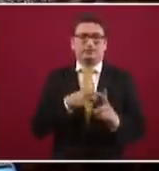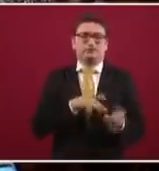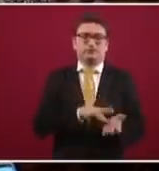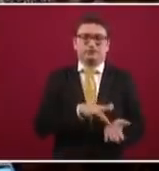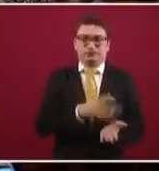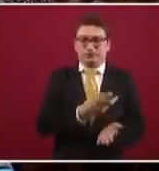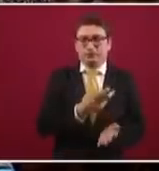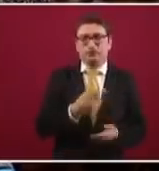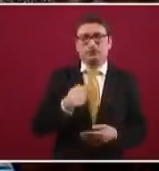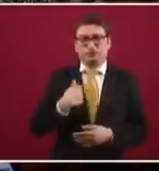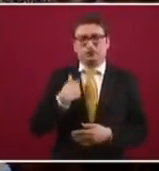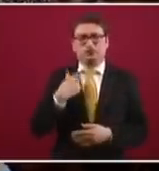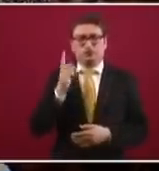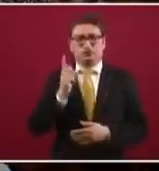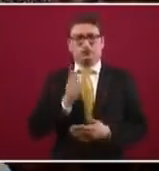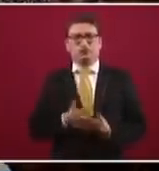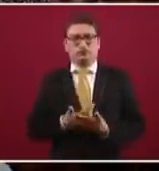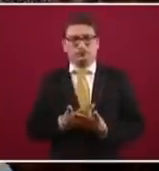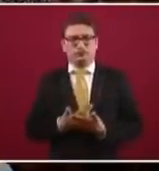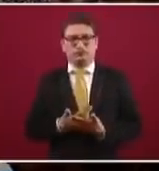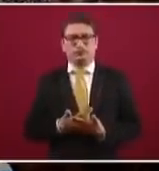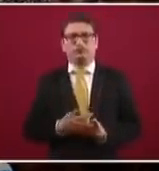Yo espero que…